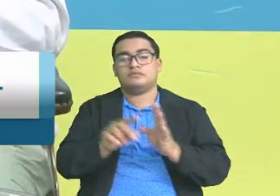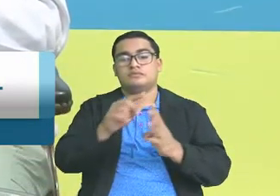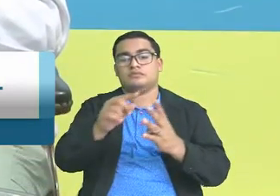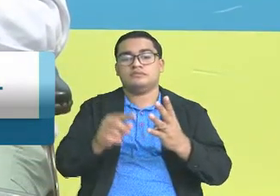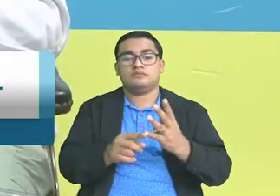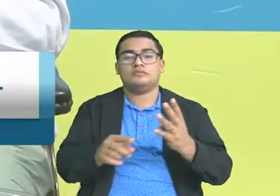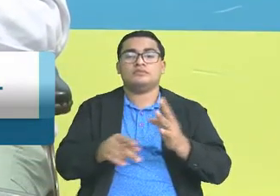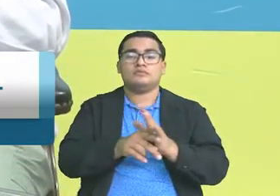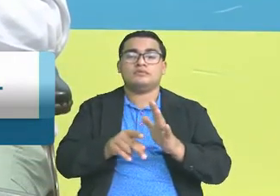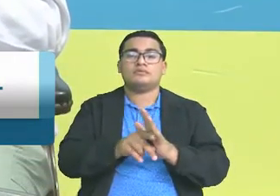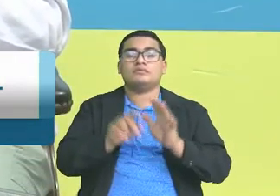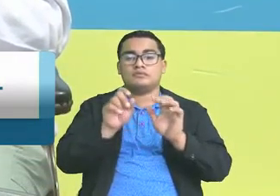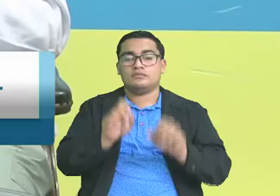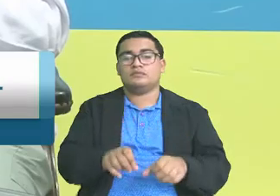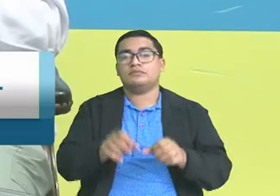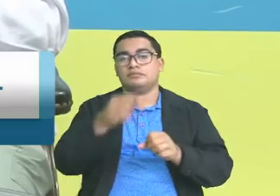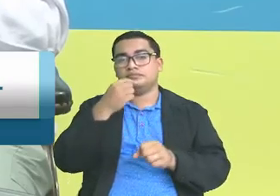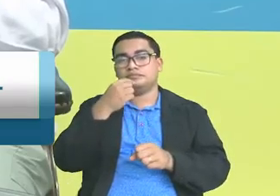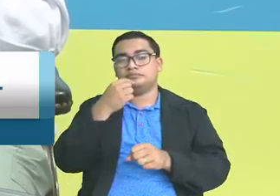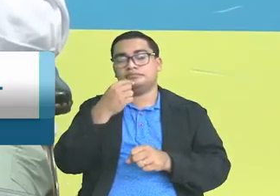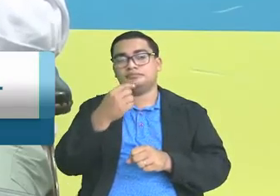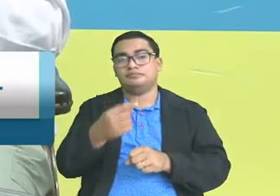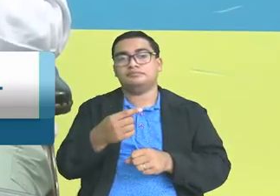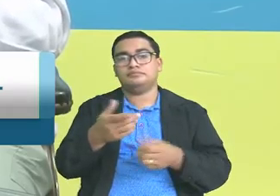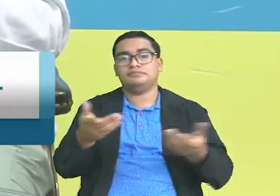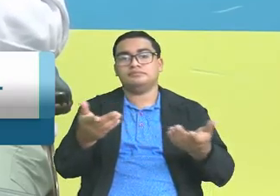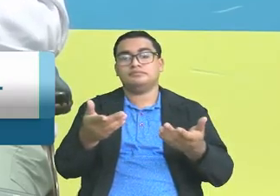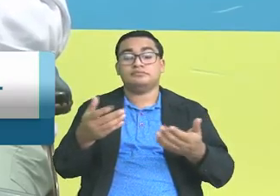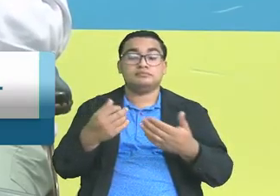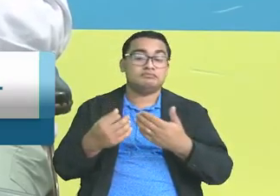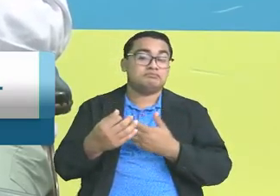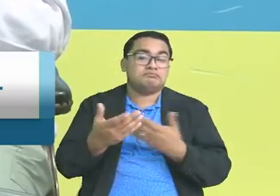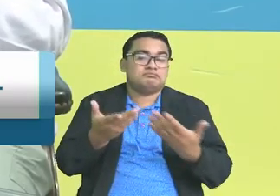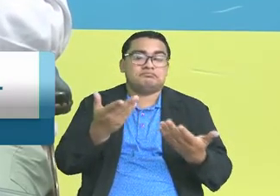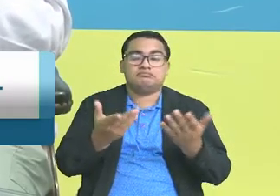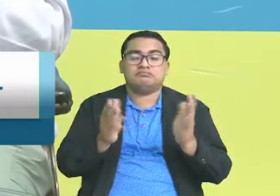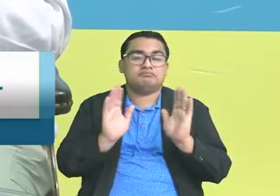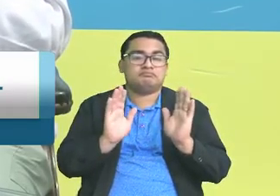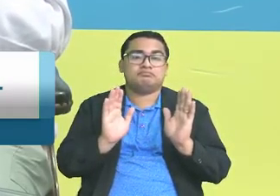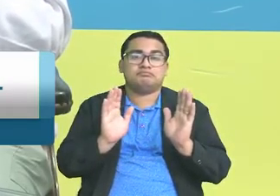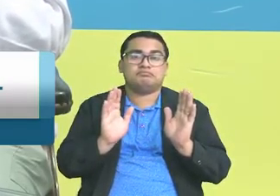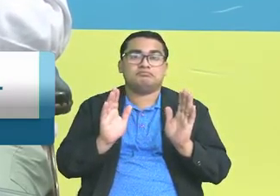llevan a un daño que tarde o temprano te va a producir